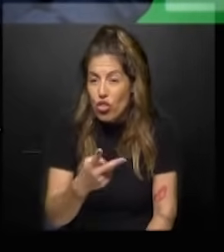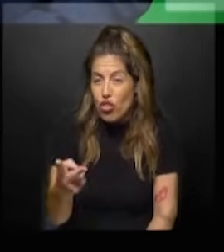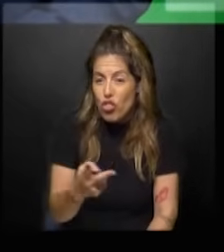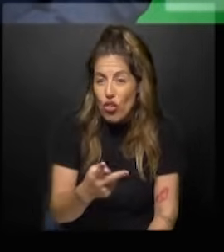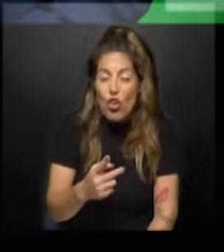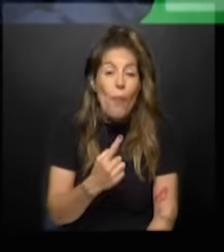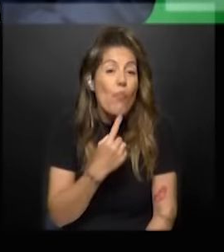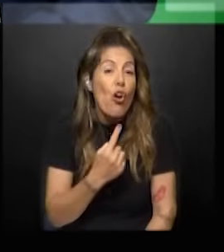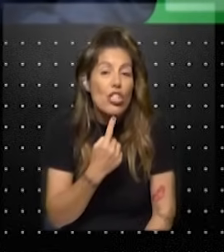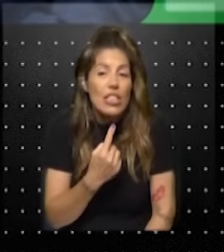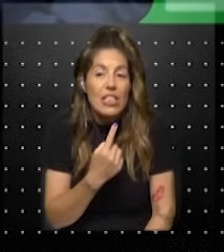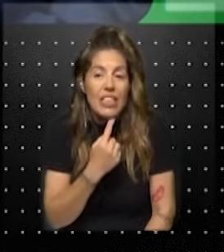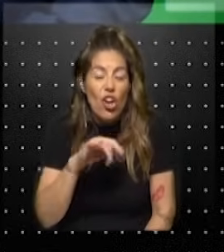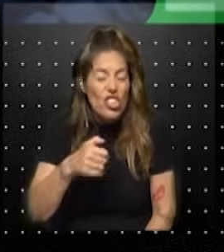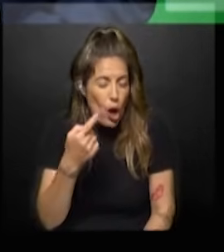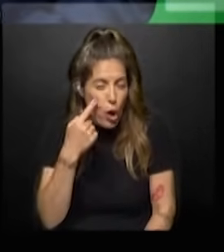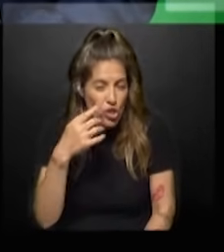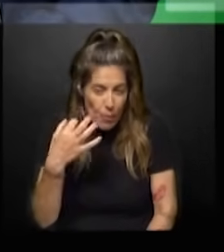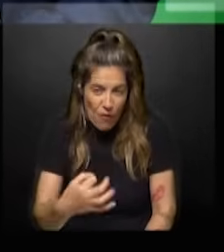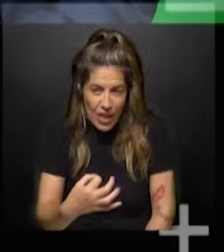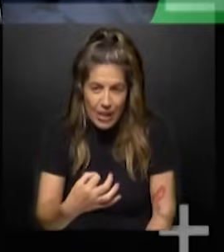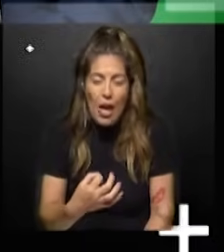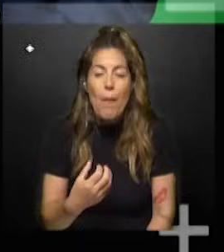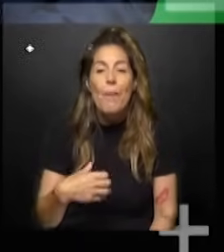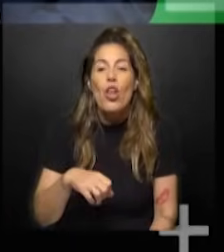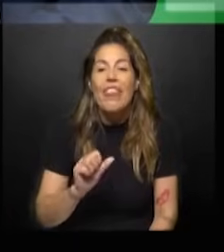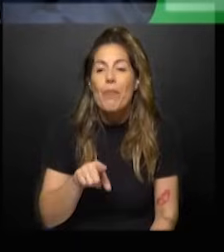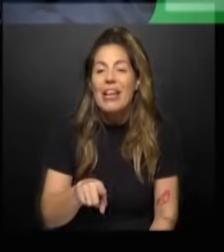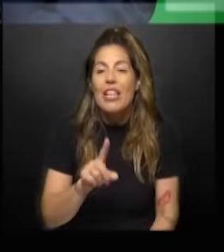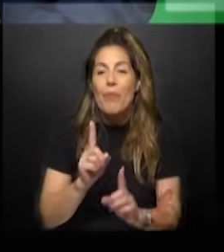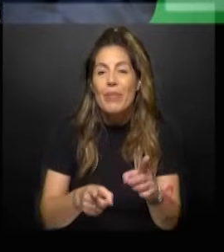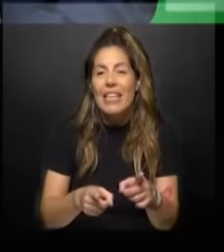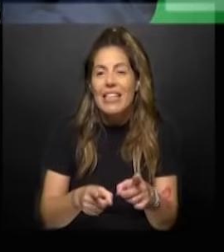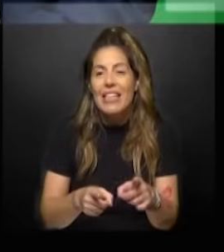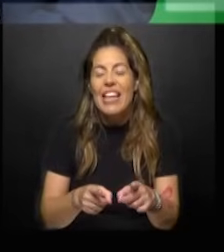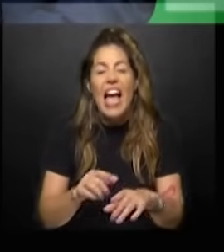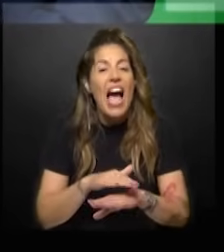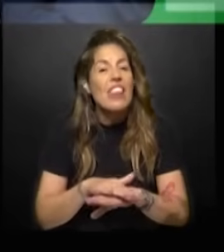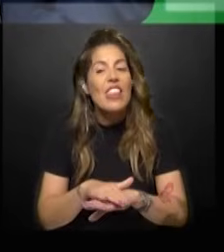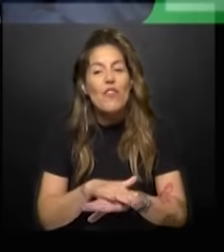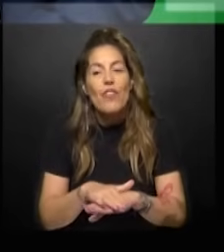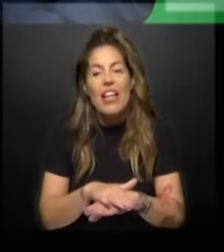Dos políticos que ya conocemos muy bien, pero además que son, que